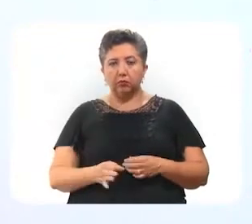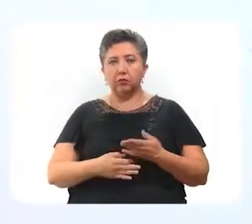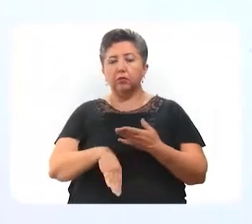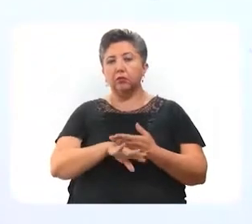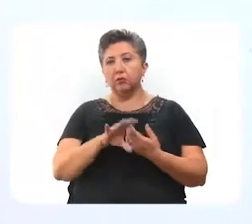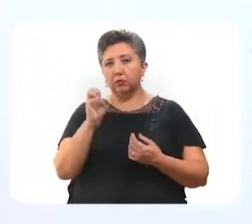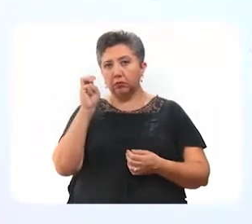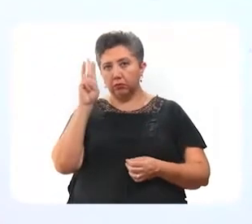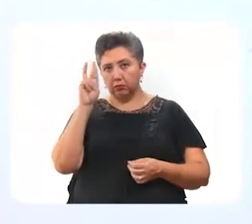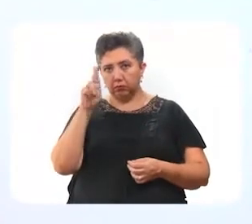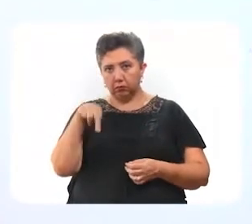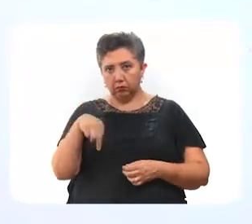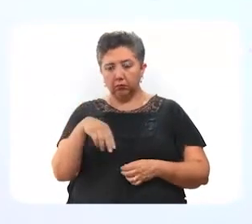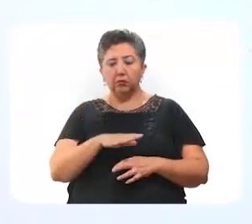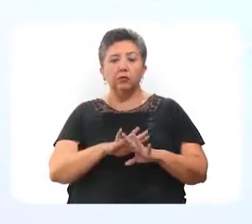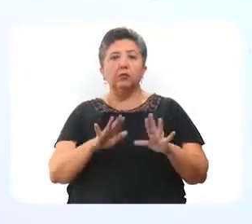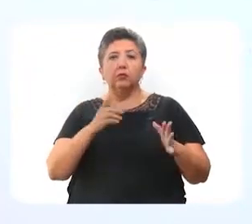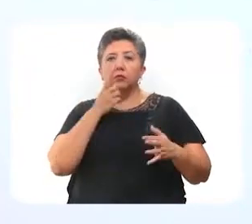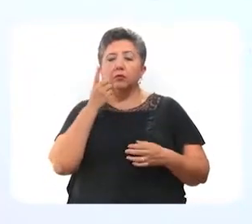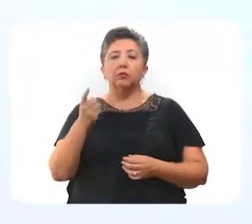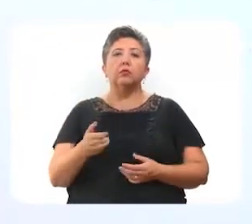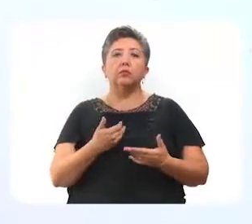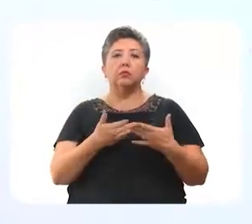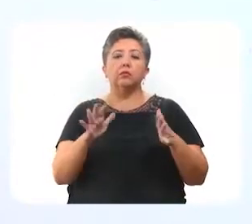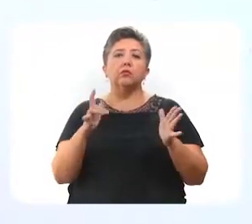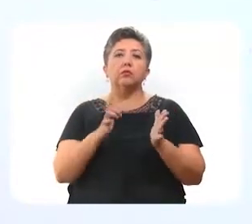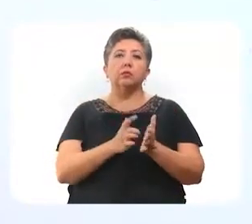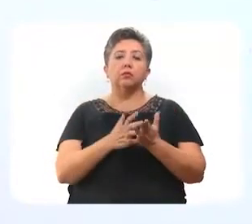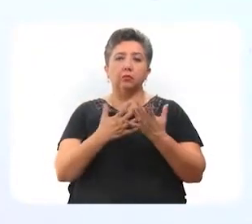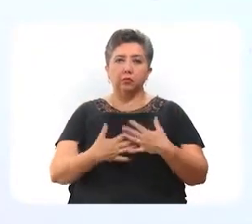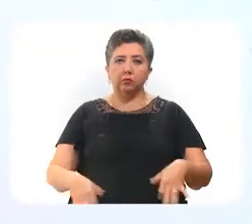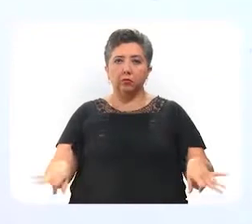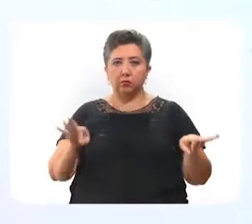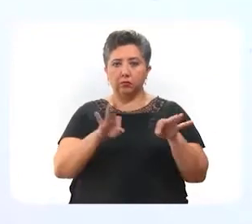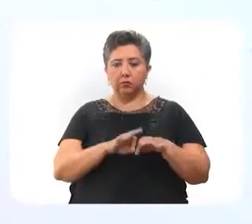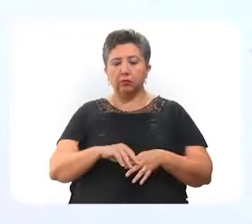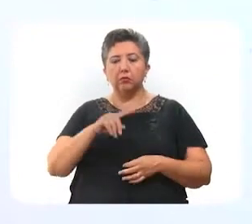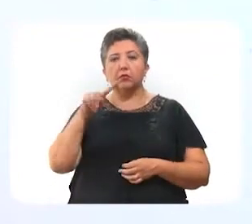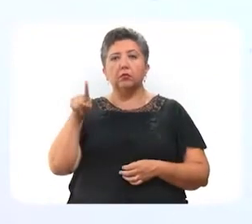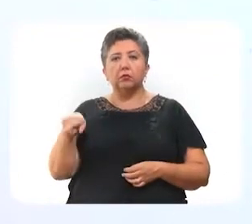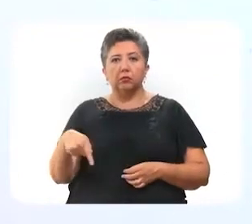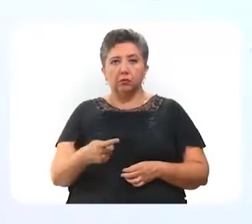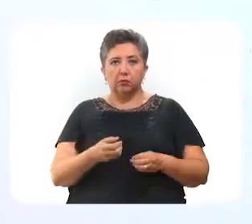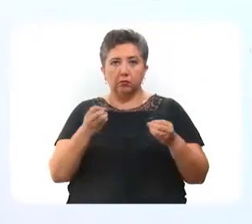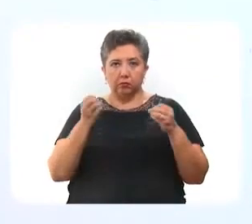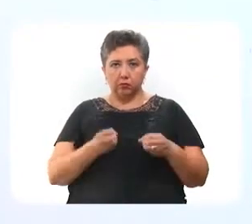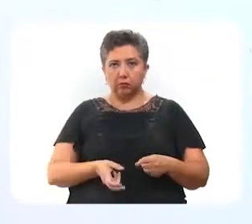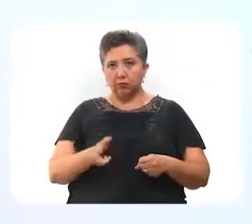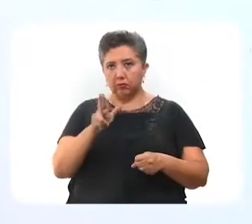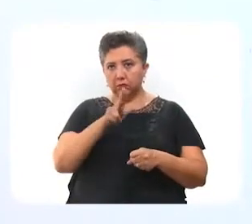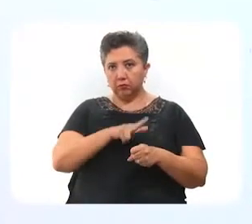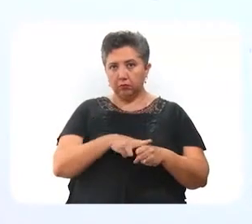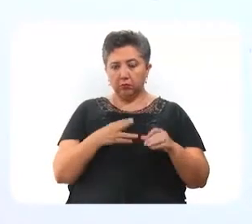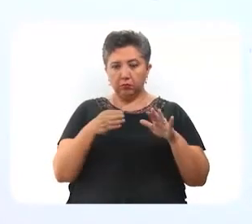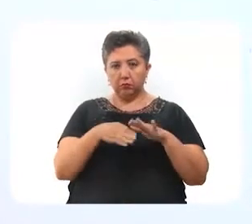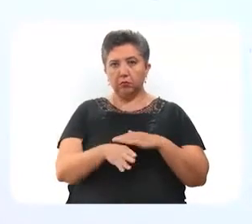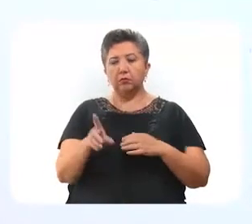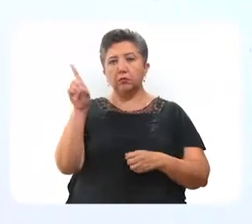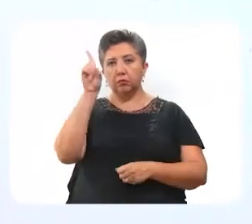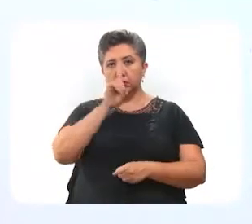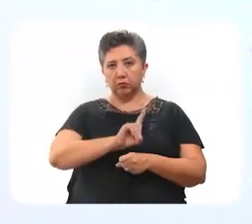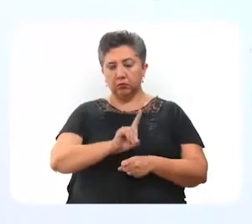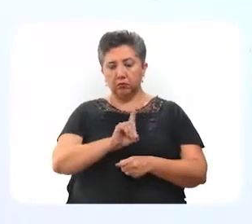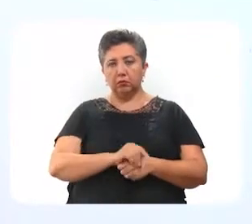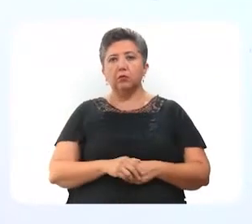95% contra Omicron. Como se ha señalado en la reapertura económica, los datos más importantes son la ocupación hospitalaria y